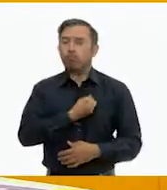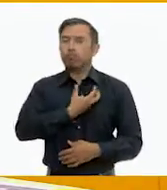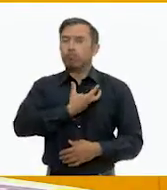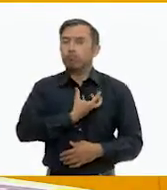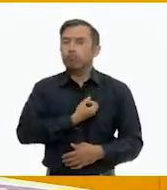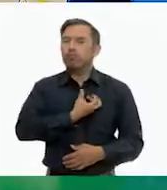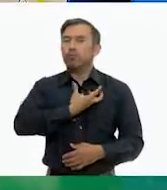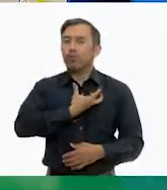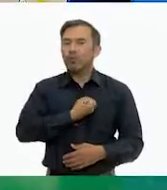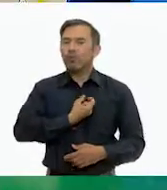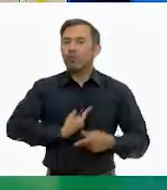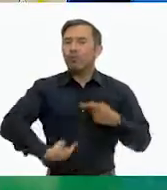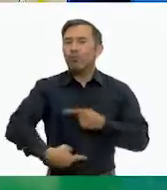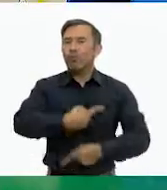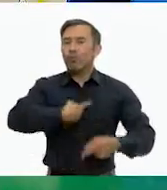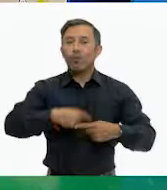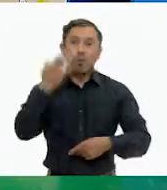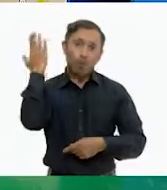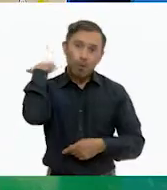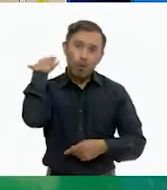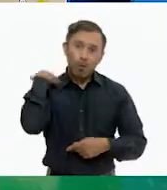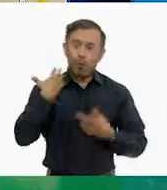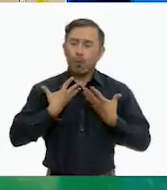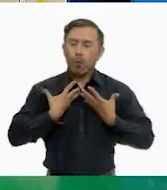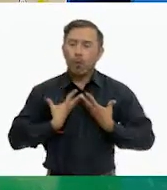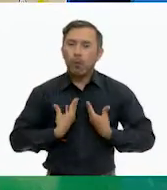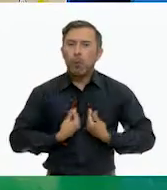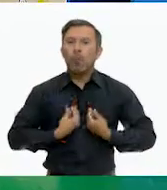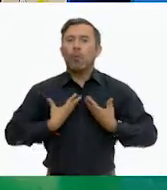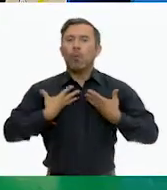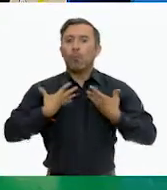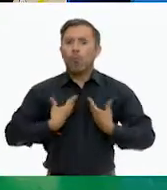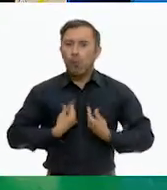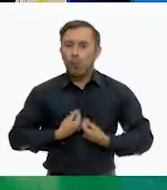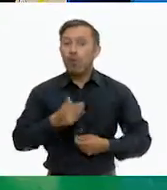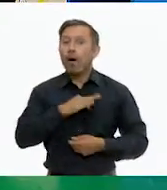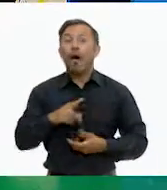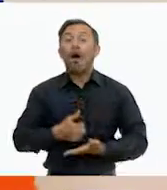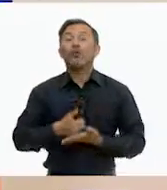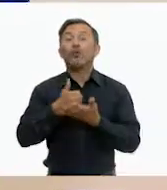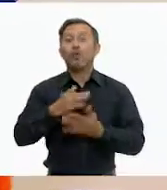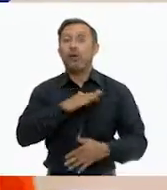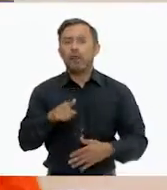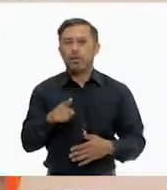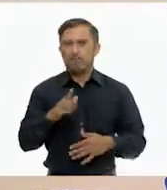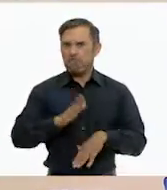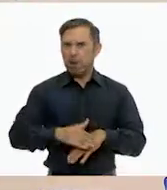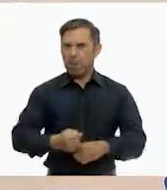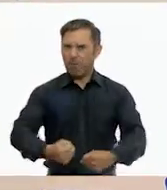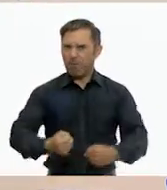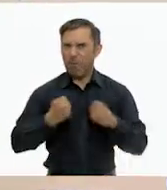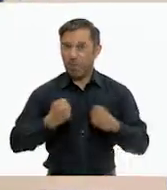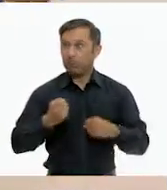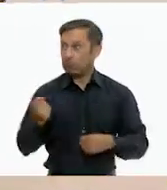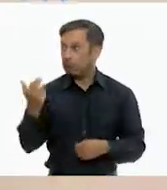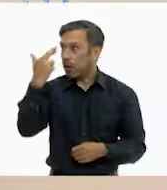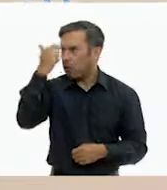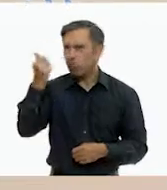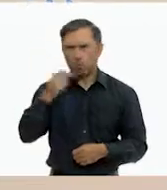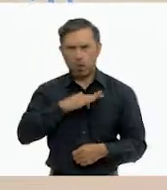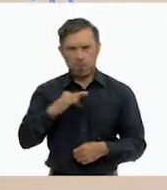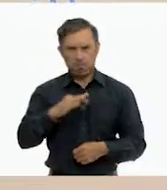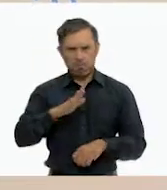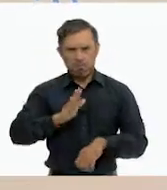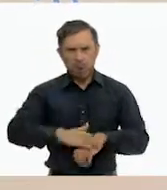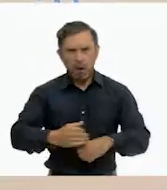pulmones. Nos ayuda a ser más resistentes, Yolisky. Así es, Alma Lidia. Somos más fuertes